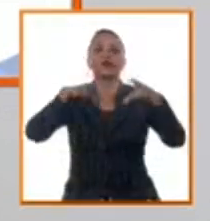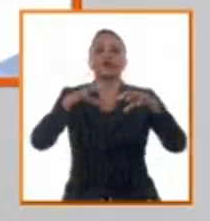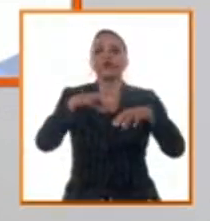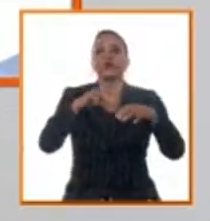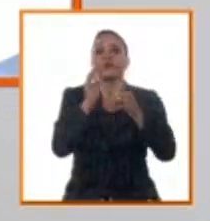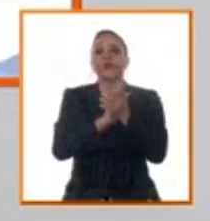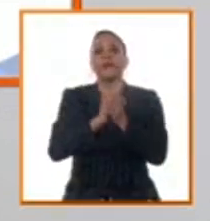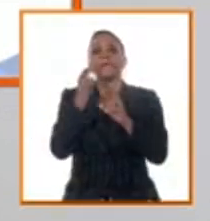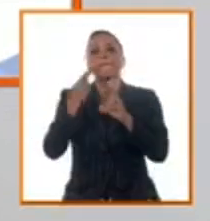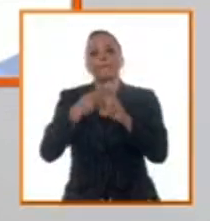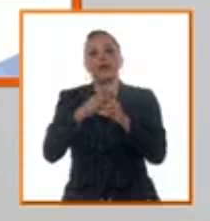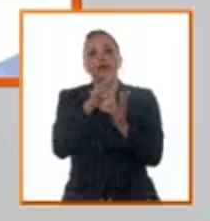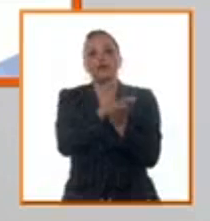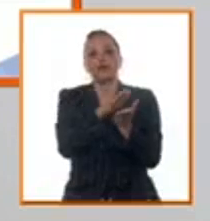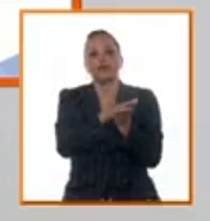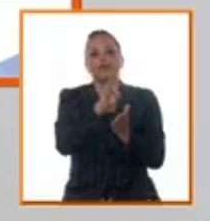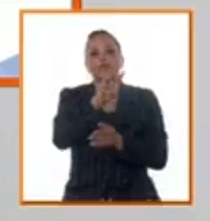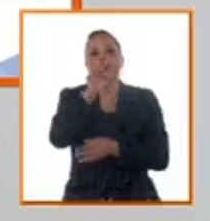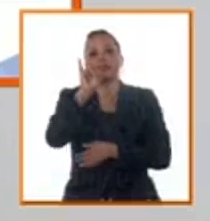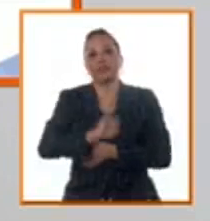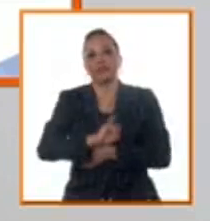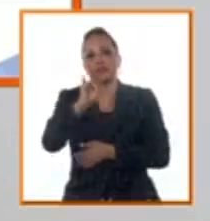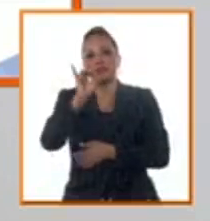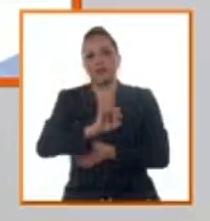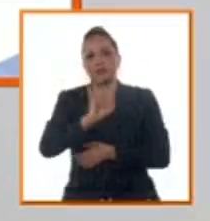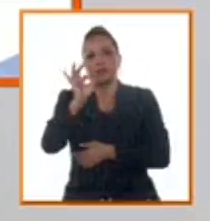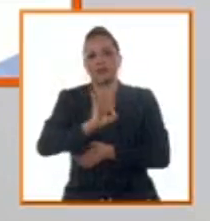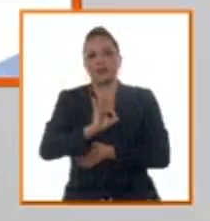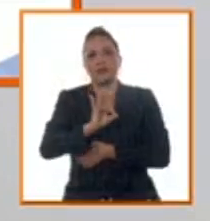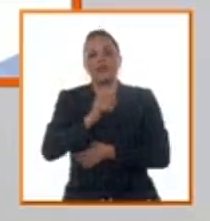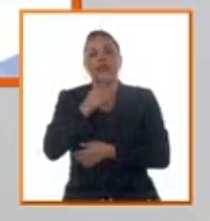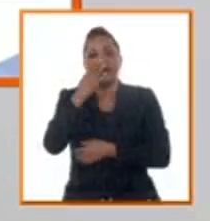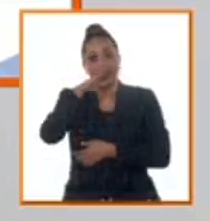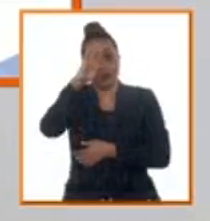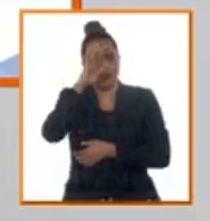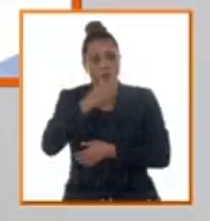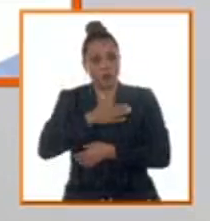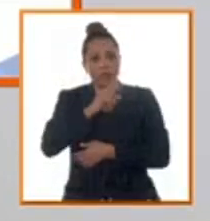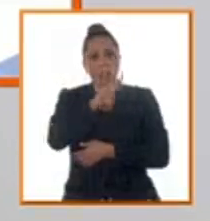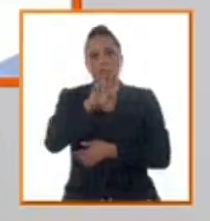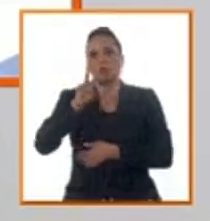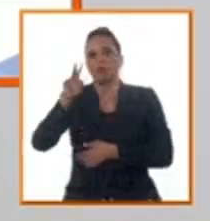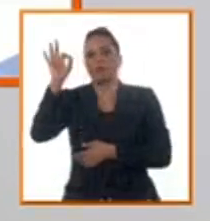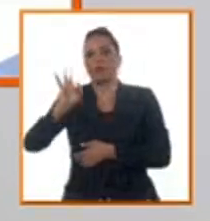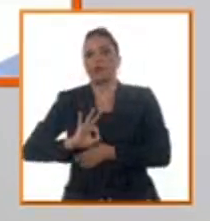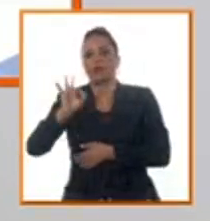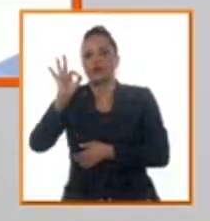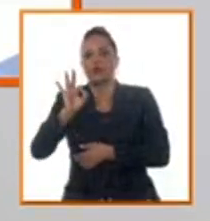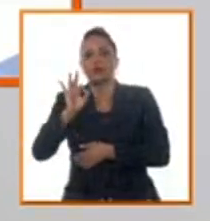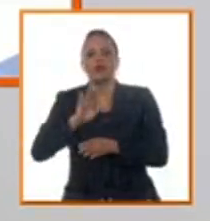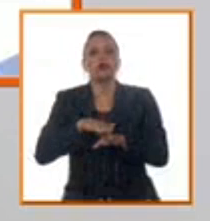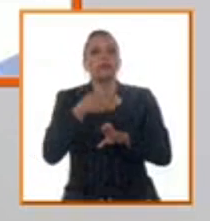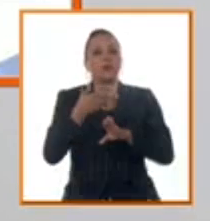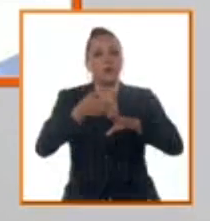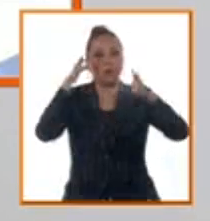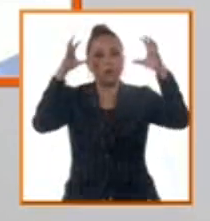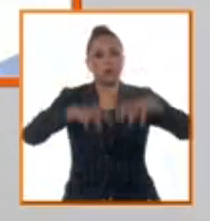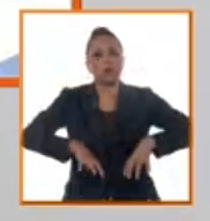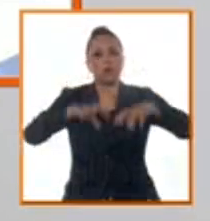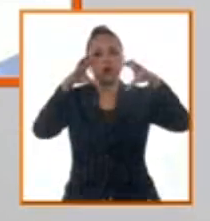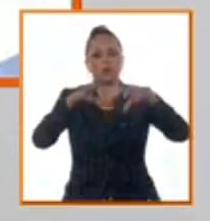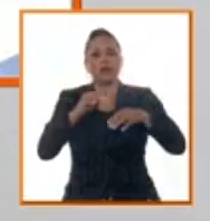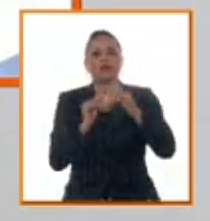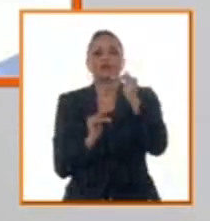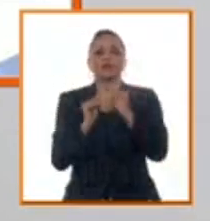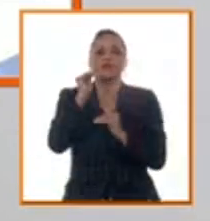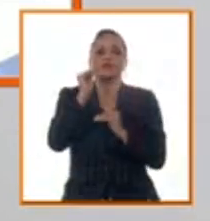mayo, acumulábamos solo el 36%. O sea, en Cuba teníamos el 42%, pero en esta región, que ha sido después beneficiada por las lluvias, partimos un